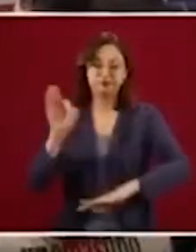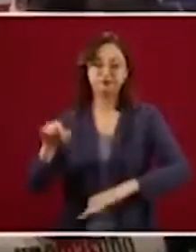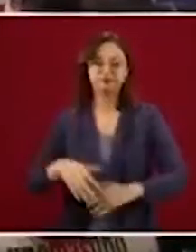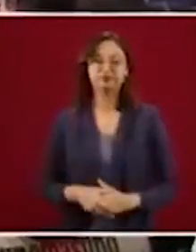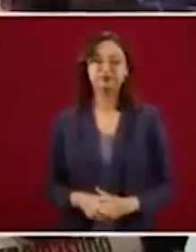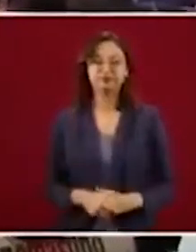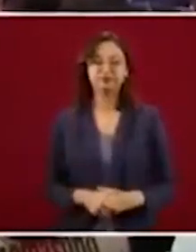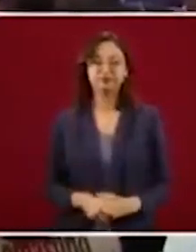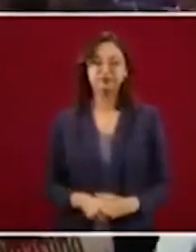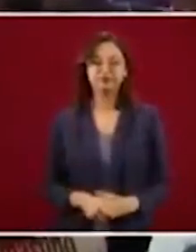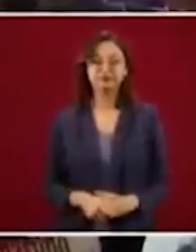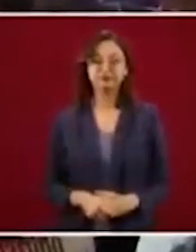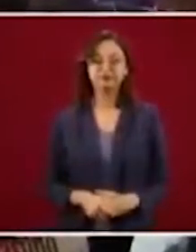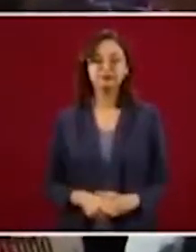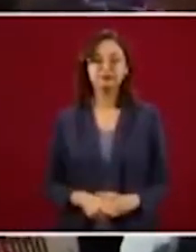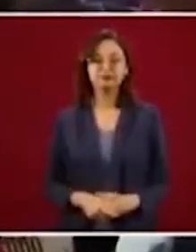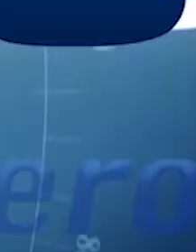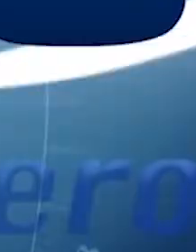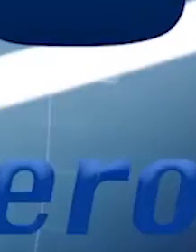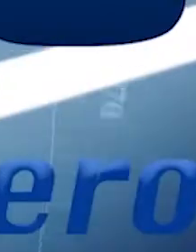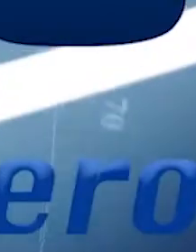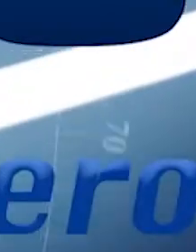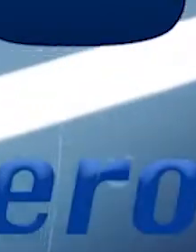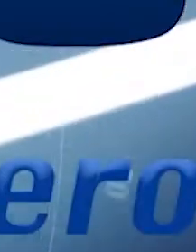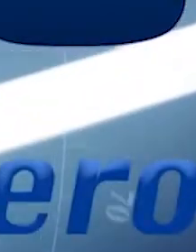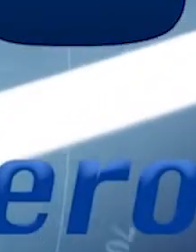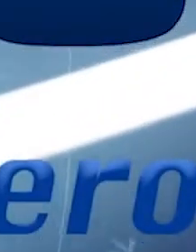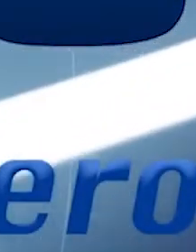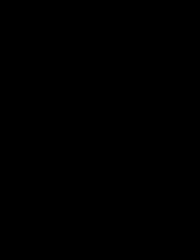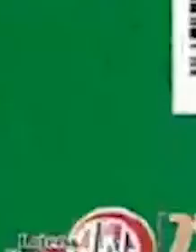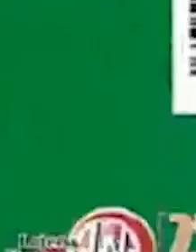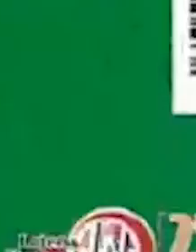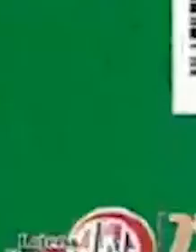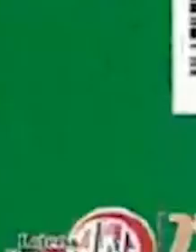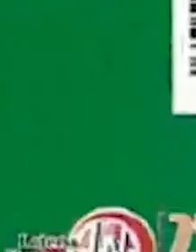4 millones restantes se darían al sector privado.